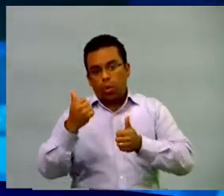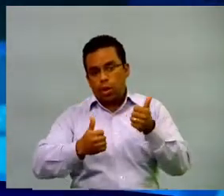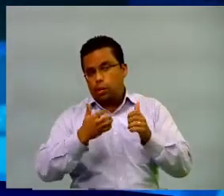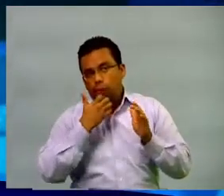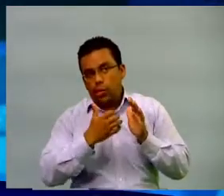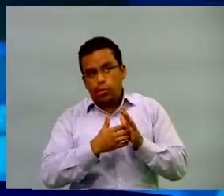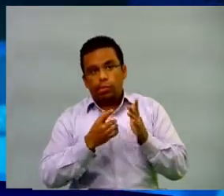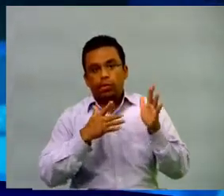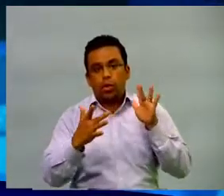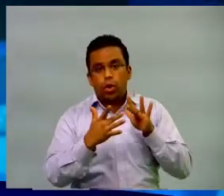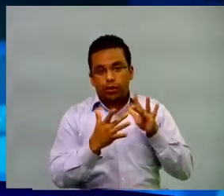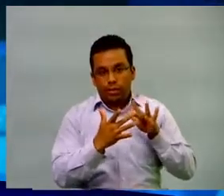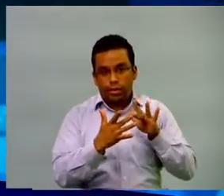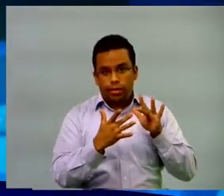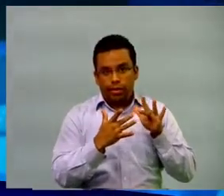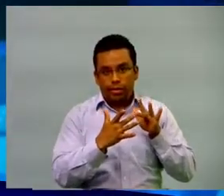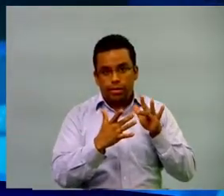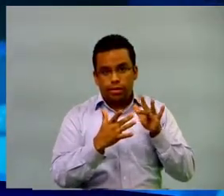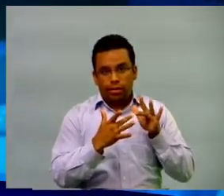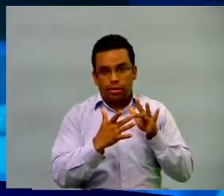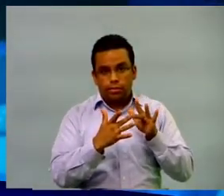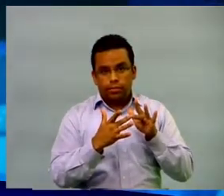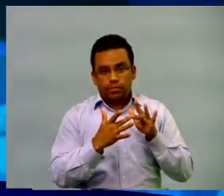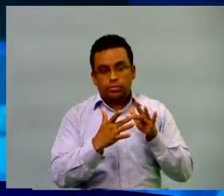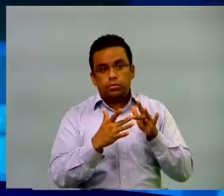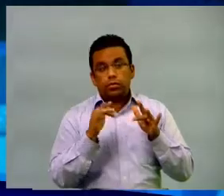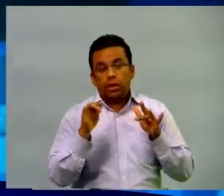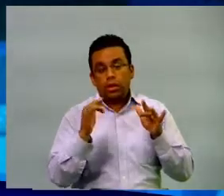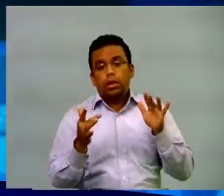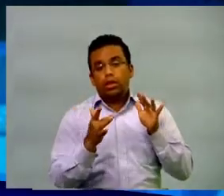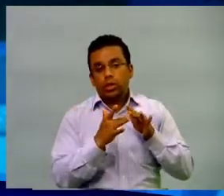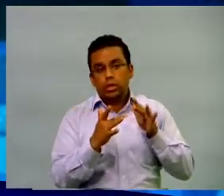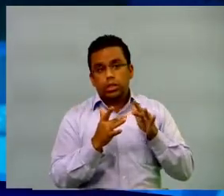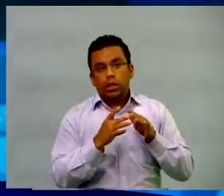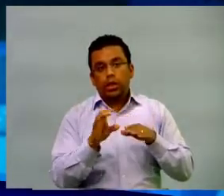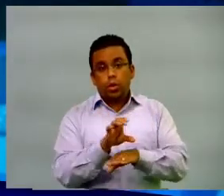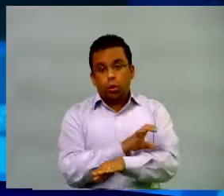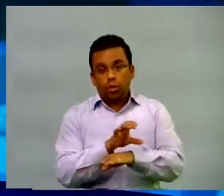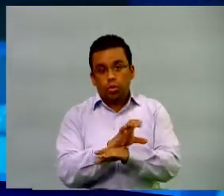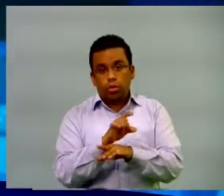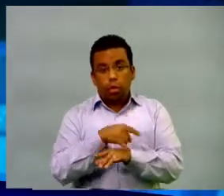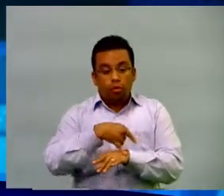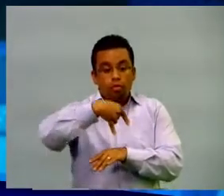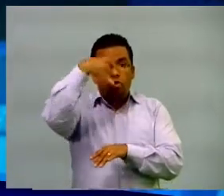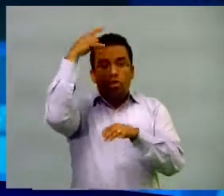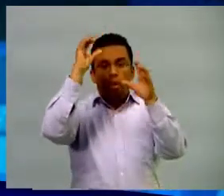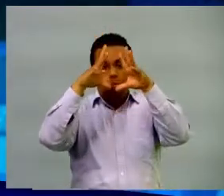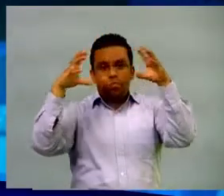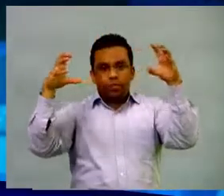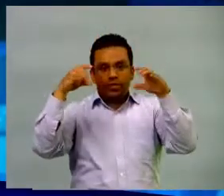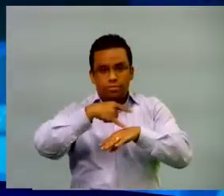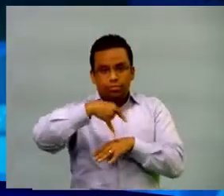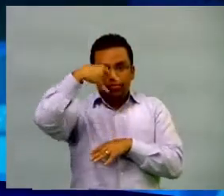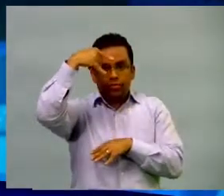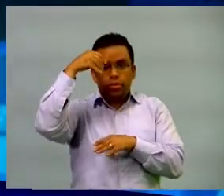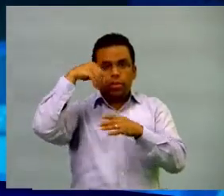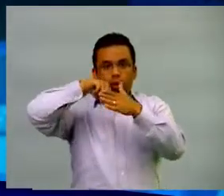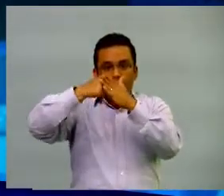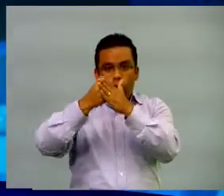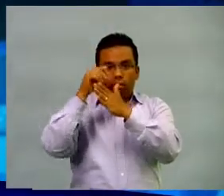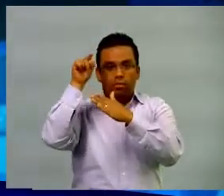servicios de conectividad, en los cuales destacamos los servicios de computación en la nube para almacenar sus documentos,